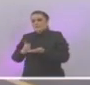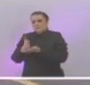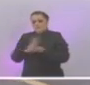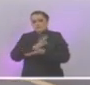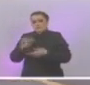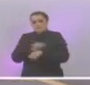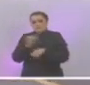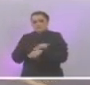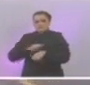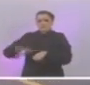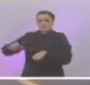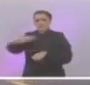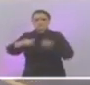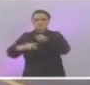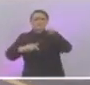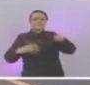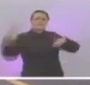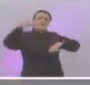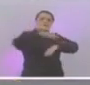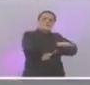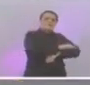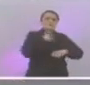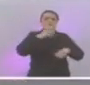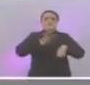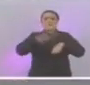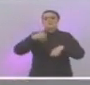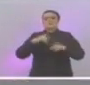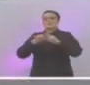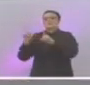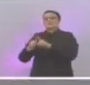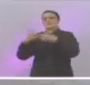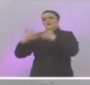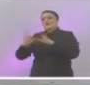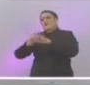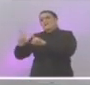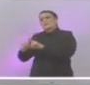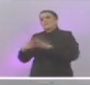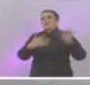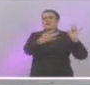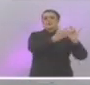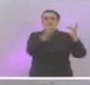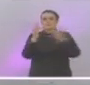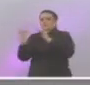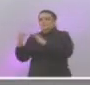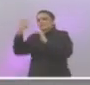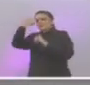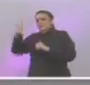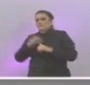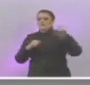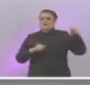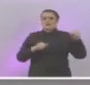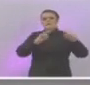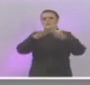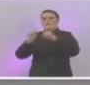ello se abrirán nuevas opciones para más líneas aéreas y más conexiones directas a nuestra Huasteca.